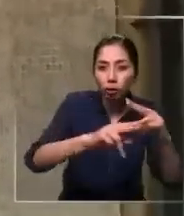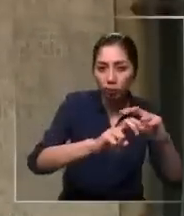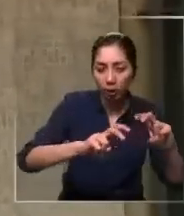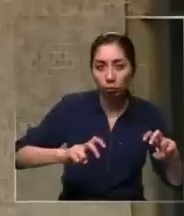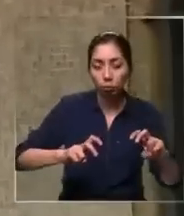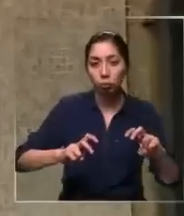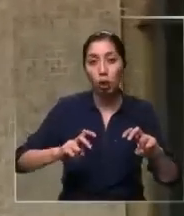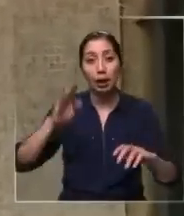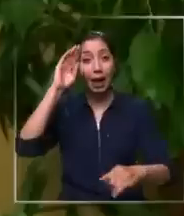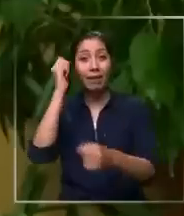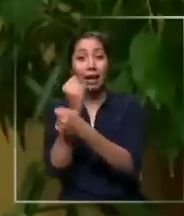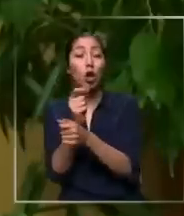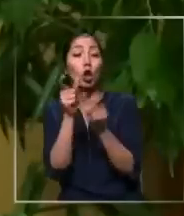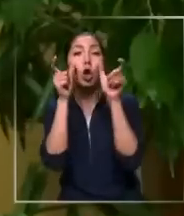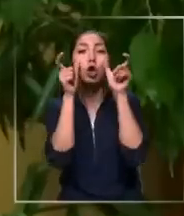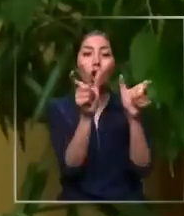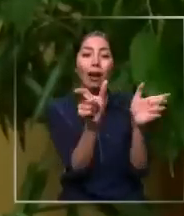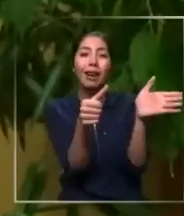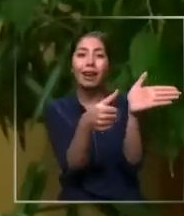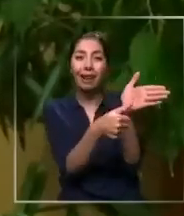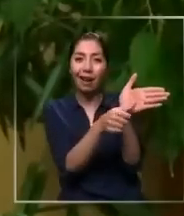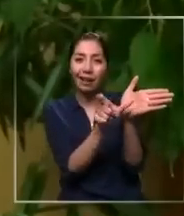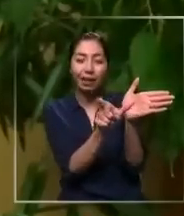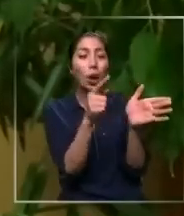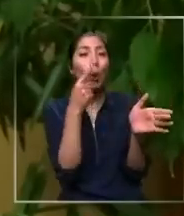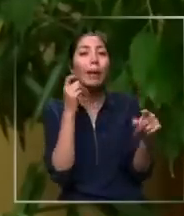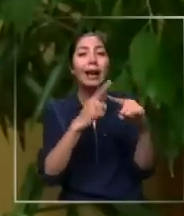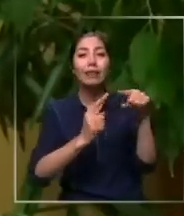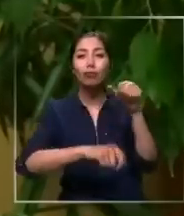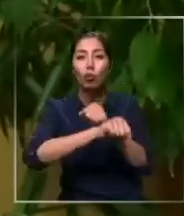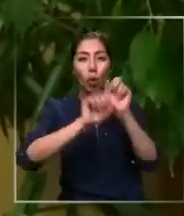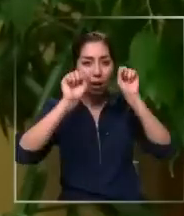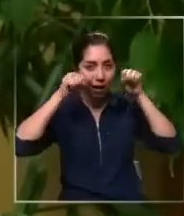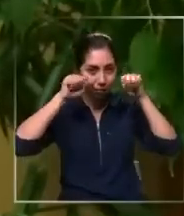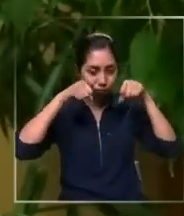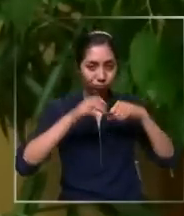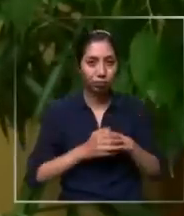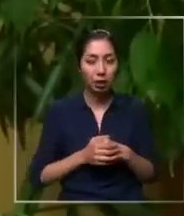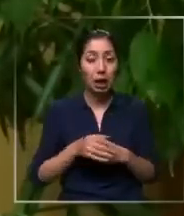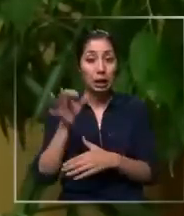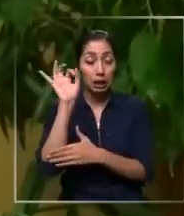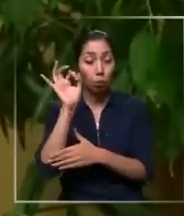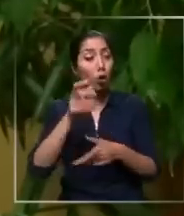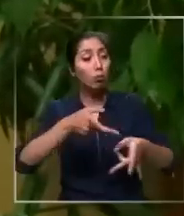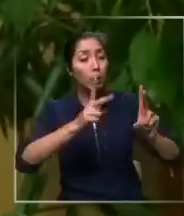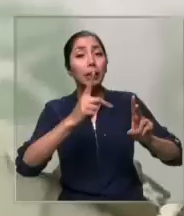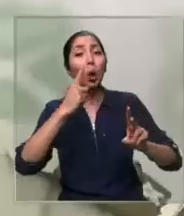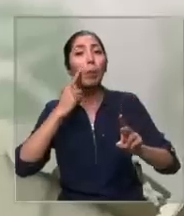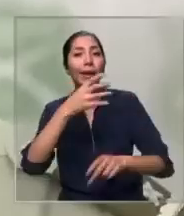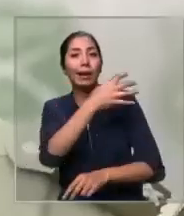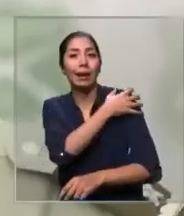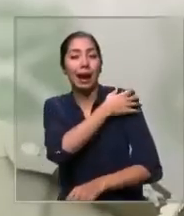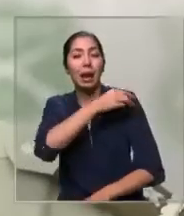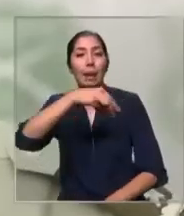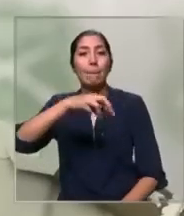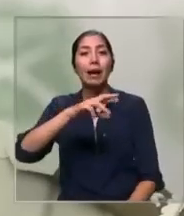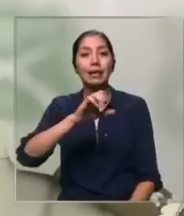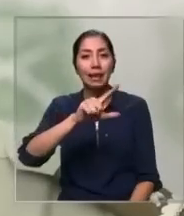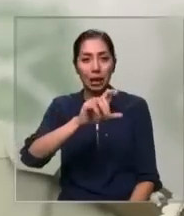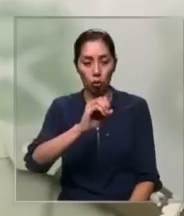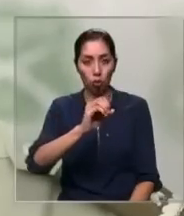identidad por parte de carabineros al exjugador Jorge Valdivia. Una reunión autorizada por el general Marcelo Araya, en ese momento